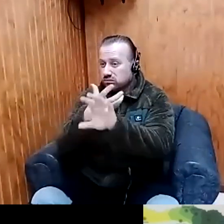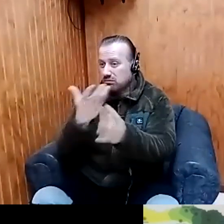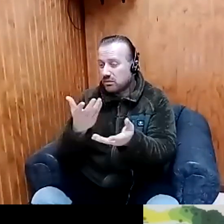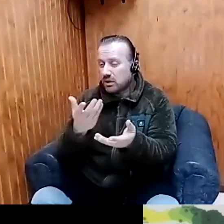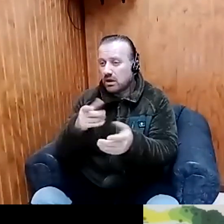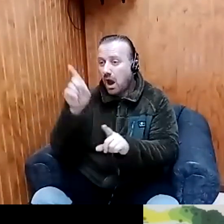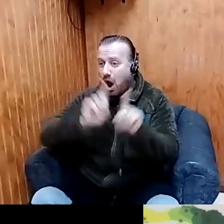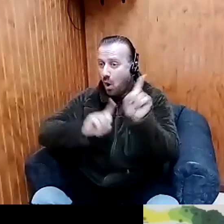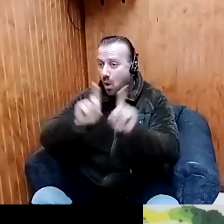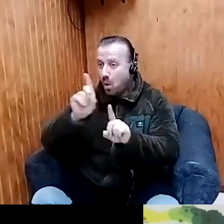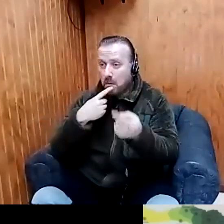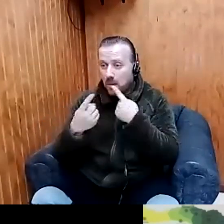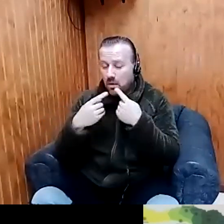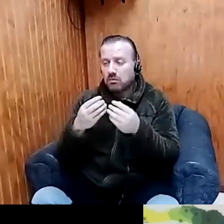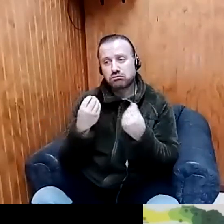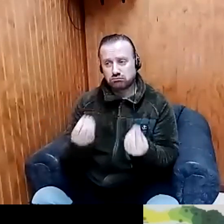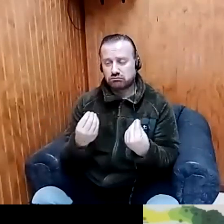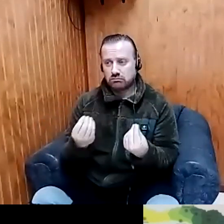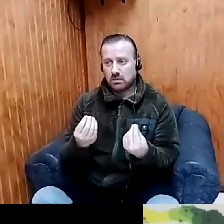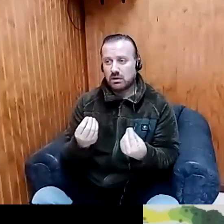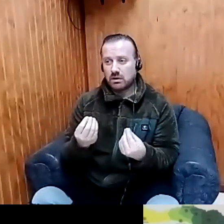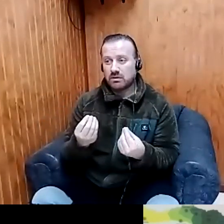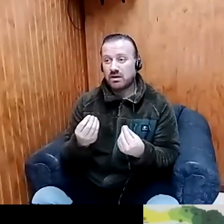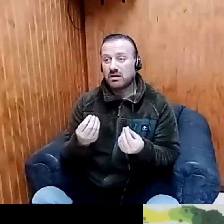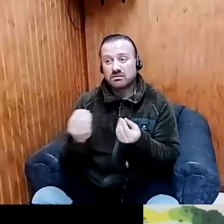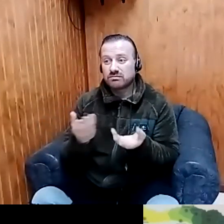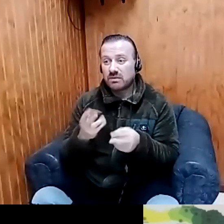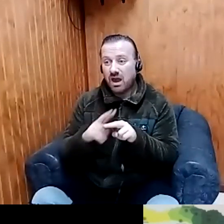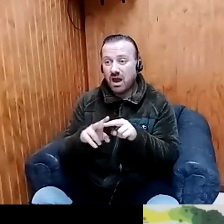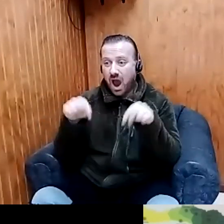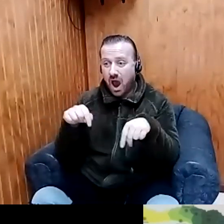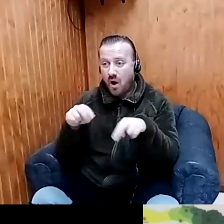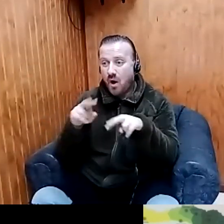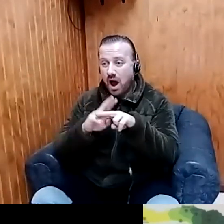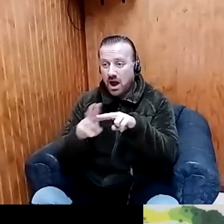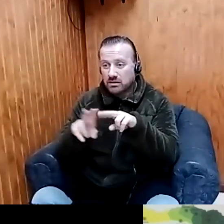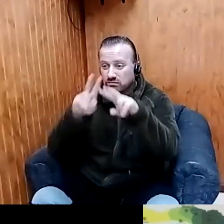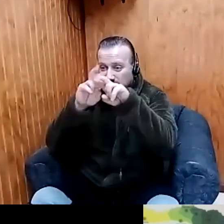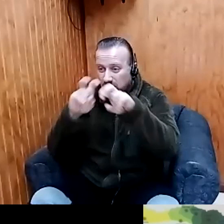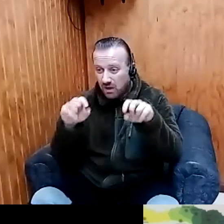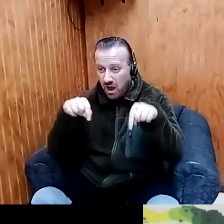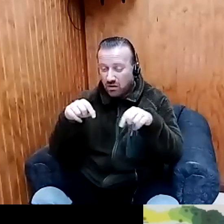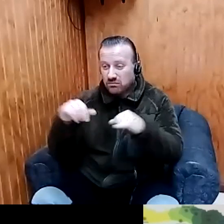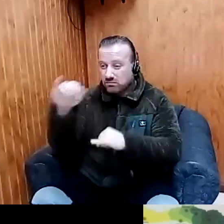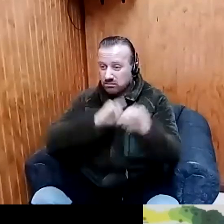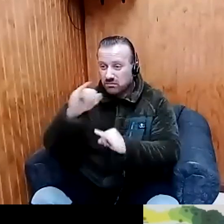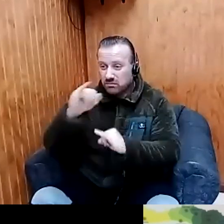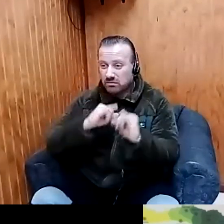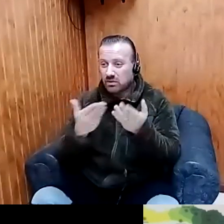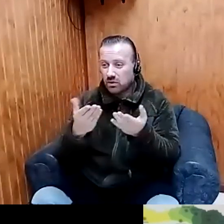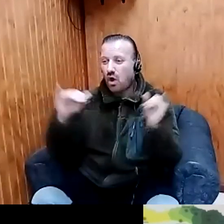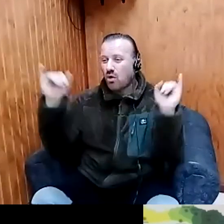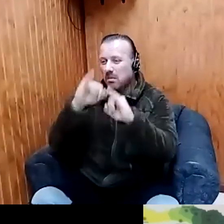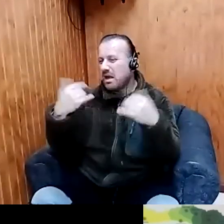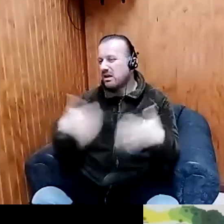muy útil. Lo que pasa es que lo que estamos haciendo cuando indagamos virtualmente es usar un modelo